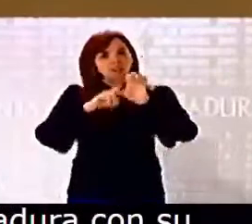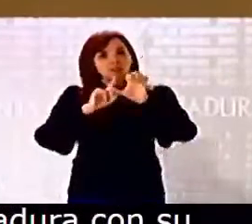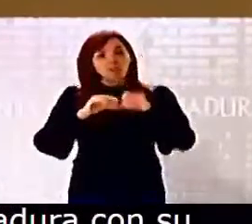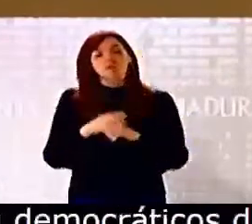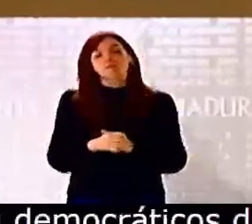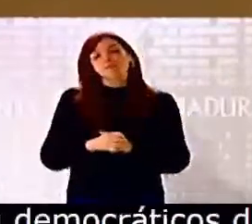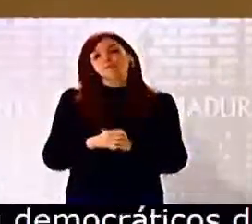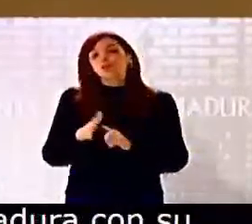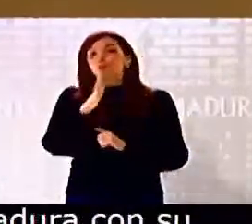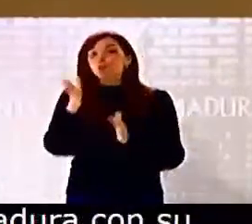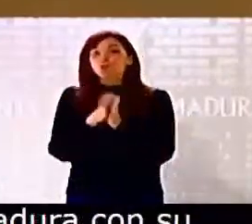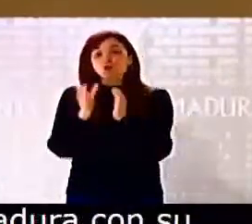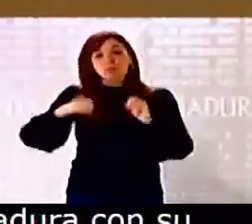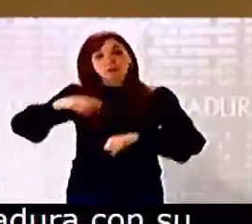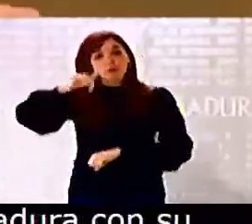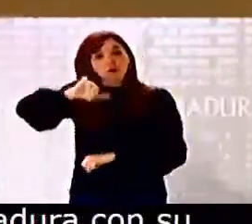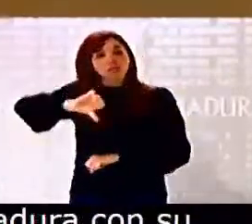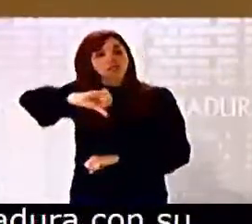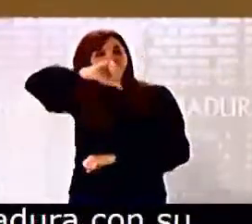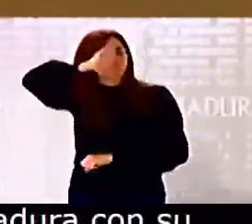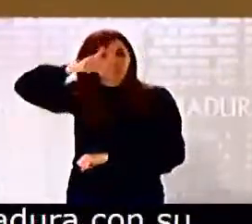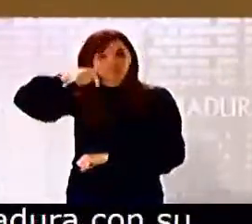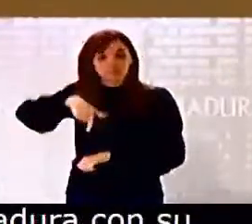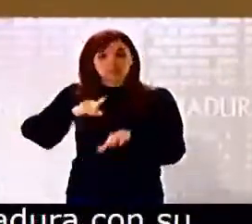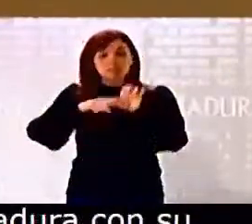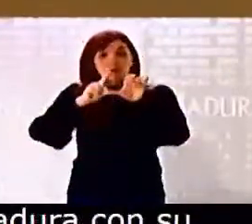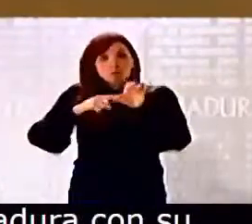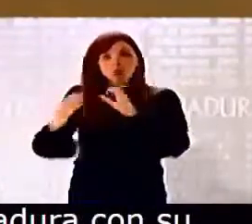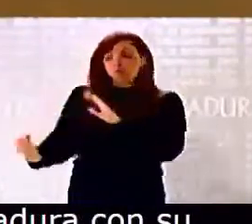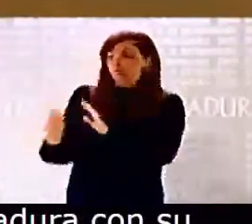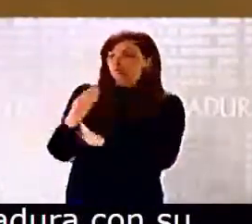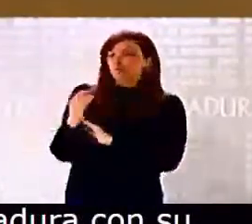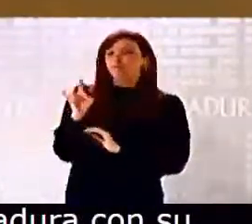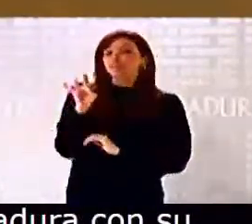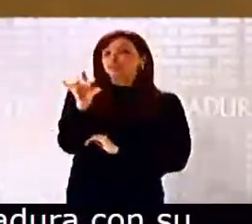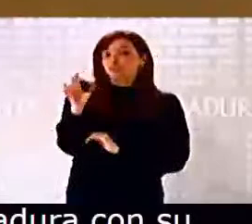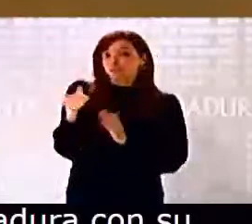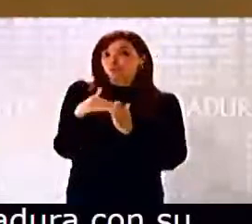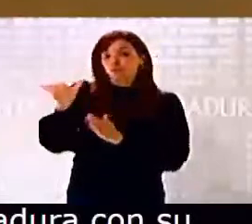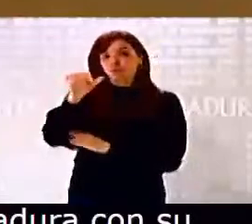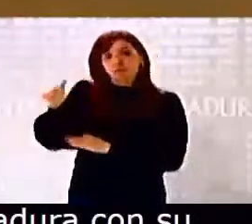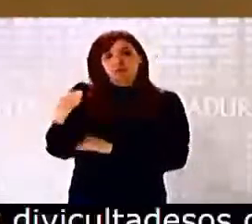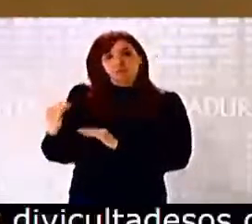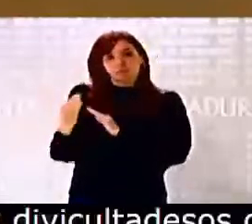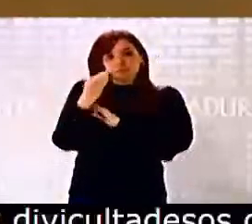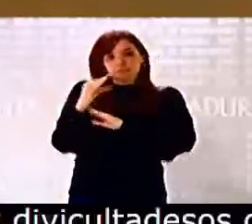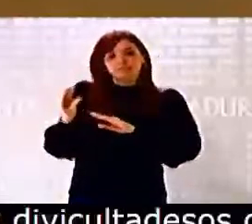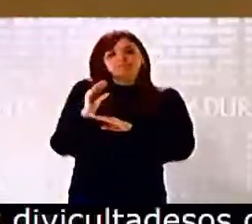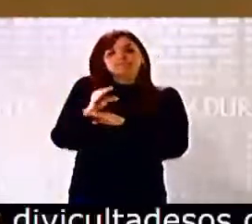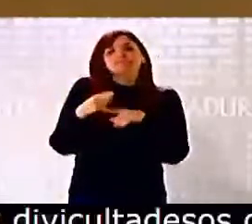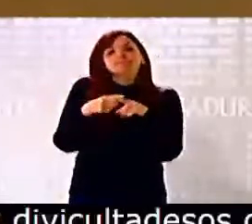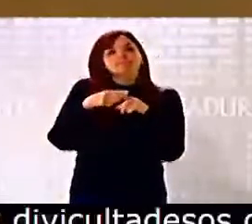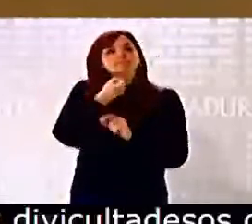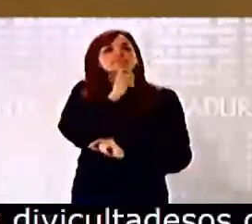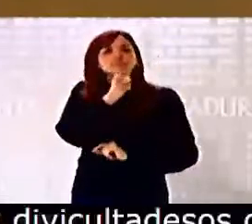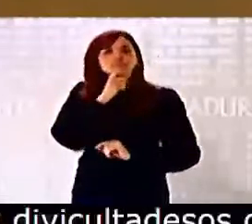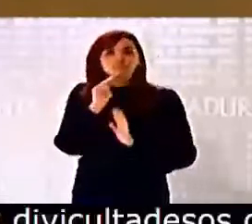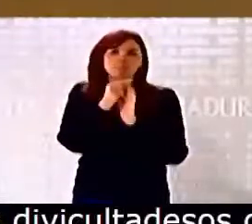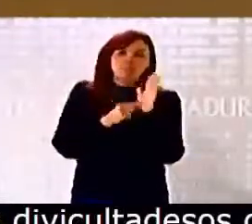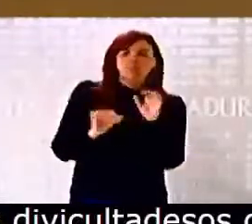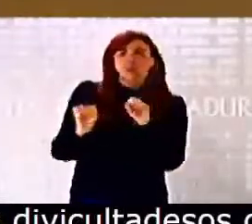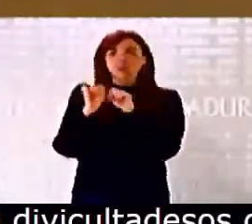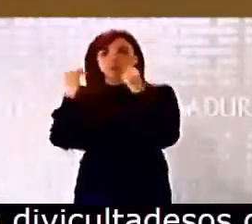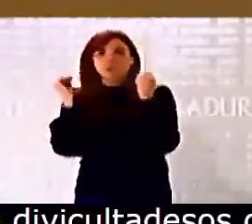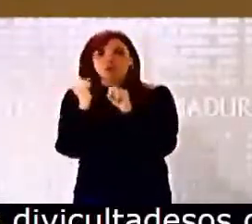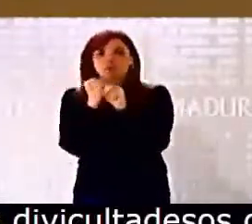hoy este convenio y Extremadura recibirá esos 15 millones de euros que destinaremos a las acciones y medidas de